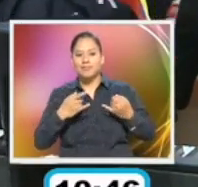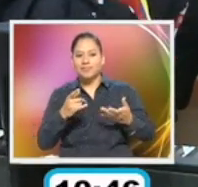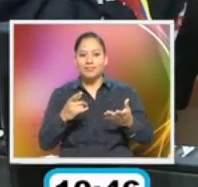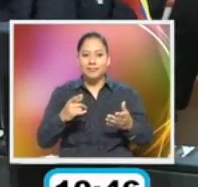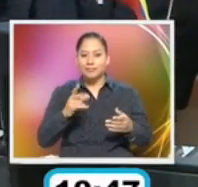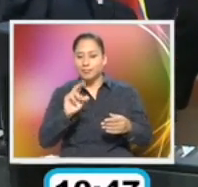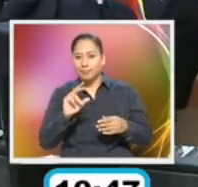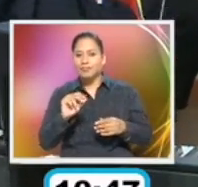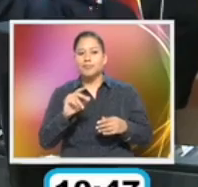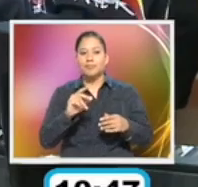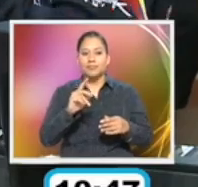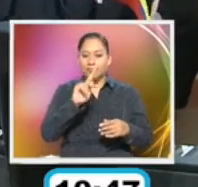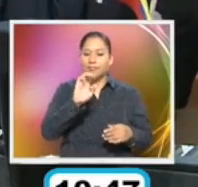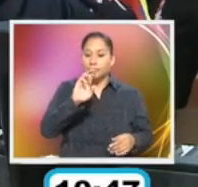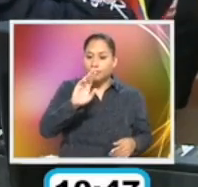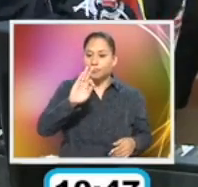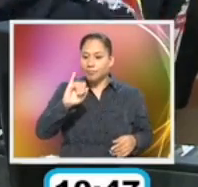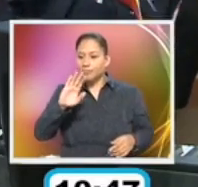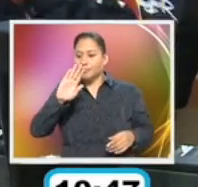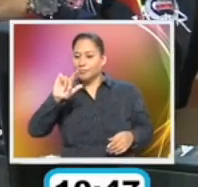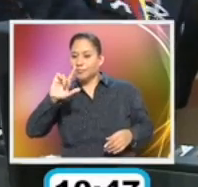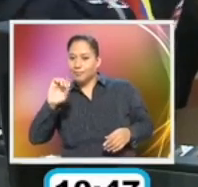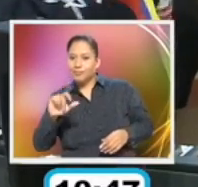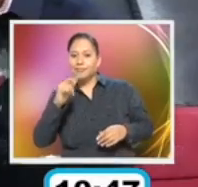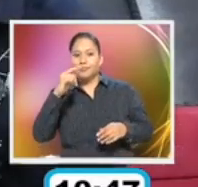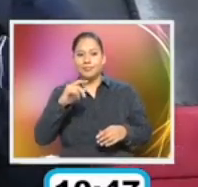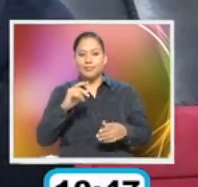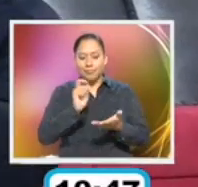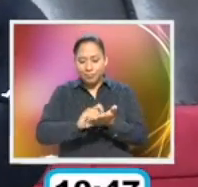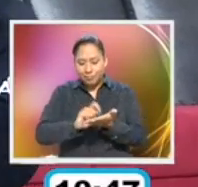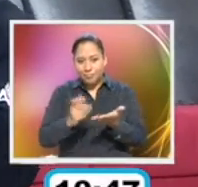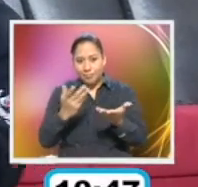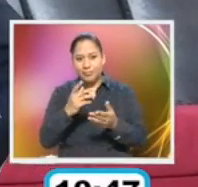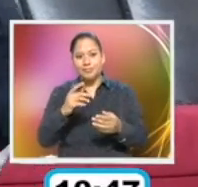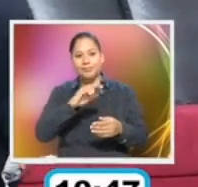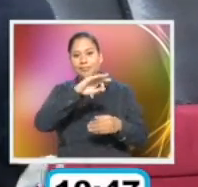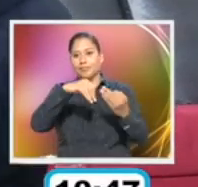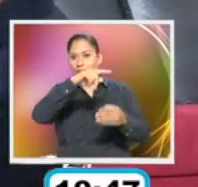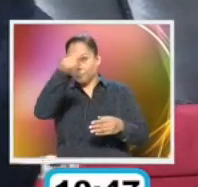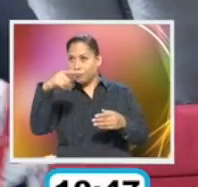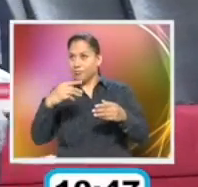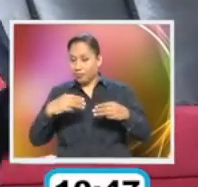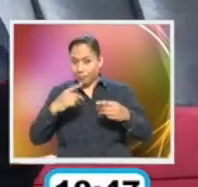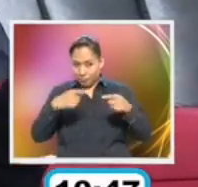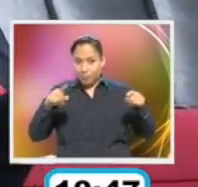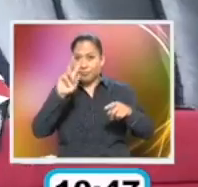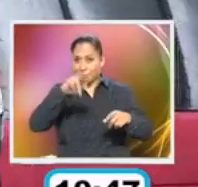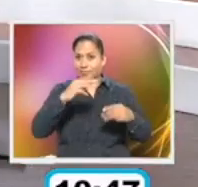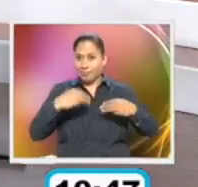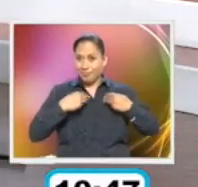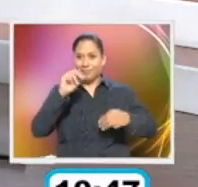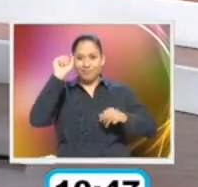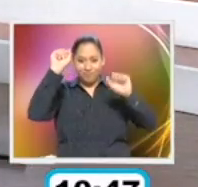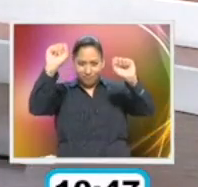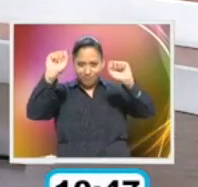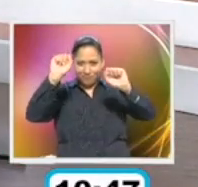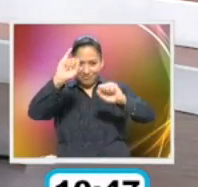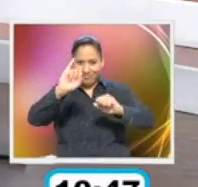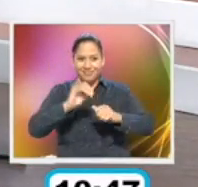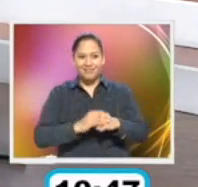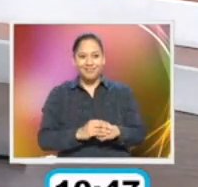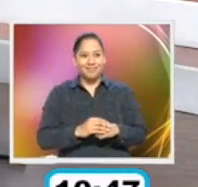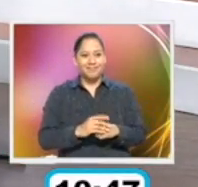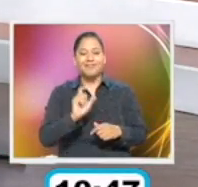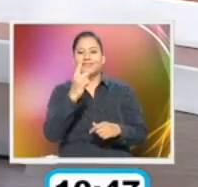orquesta? No, Porfi Baloa. Esa canción la hizo Porfi Baloa y los arreglos y todos los músicos. ¿Verdad, muchachos? Claro que sí. La orquesta